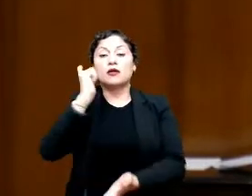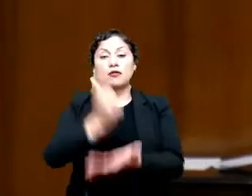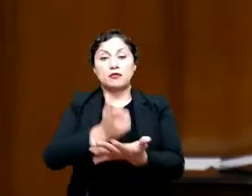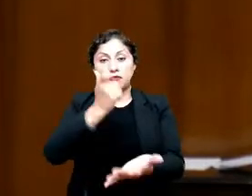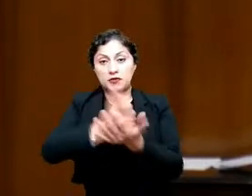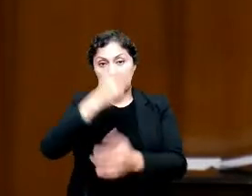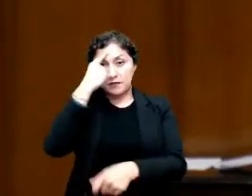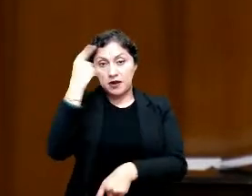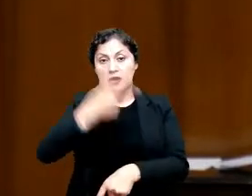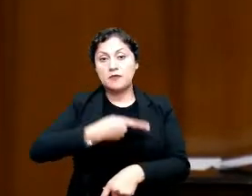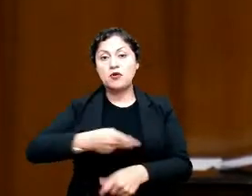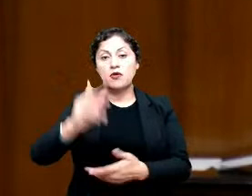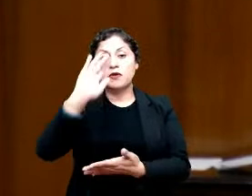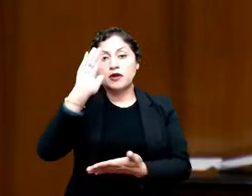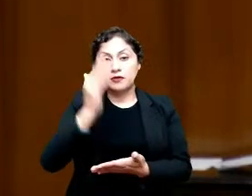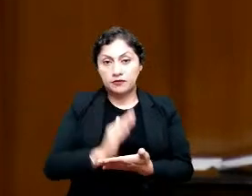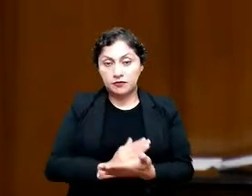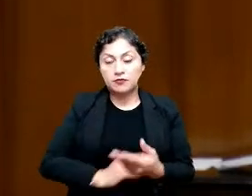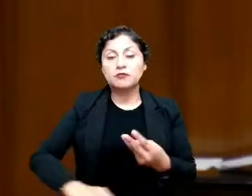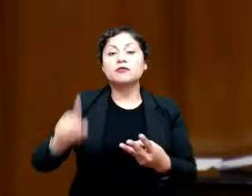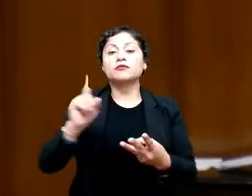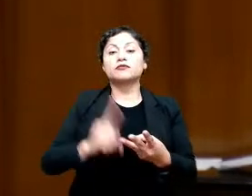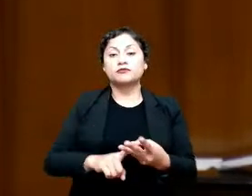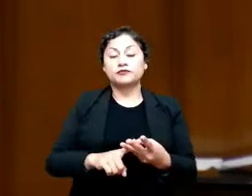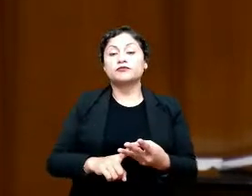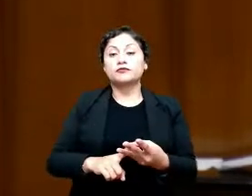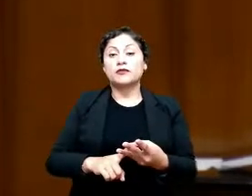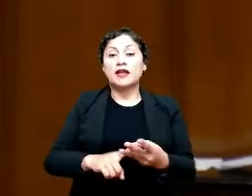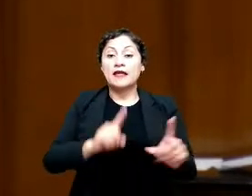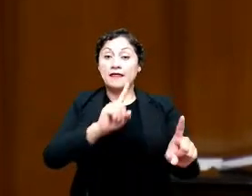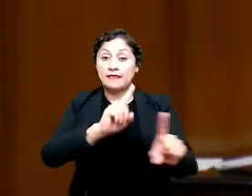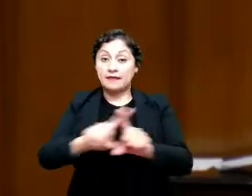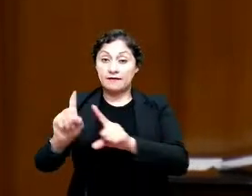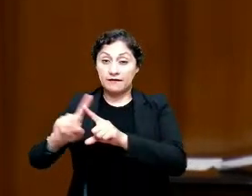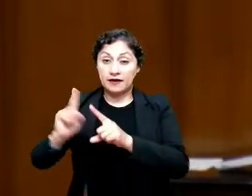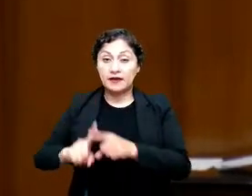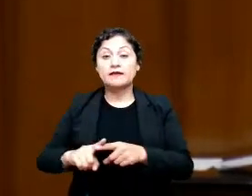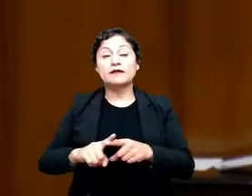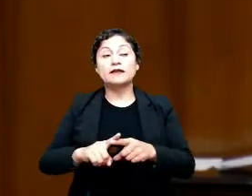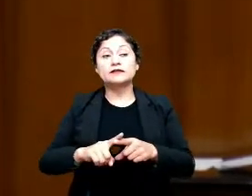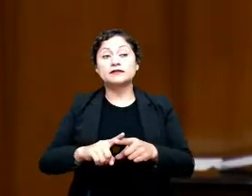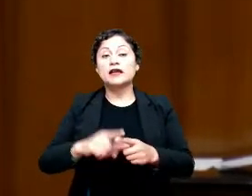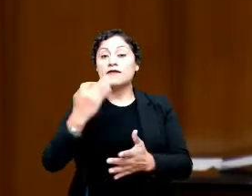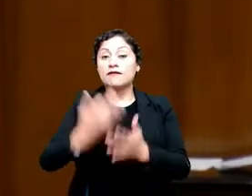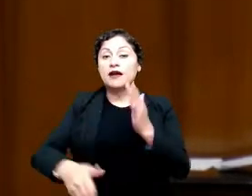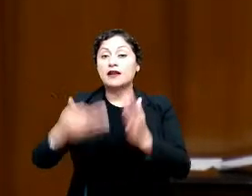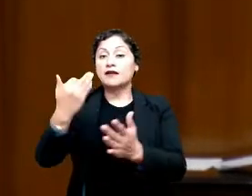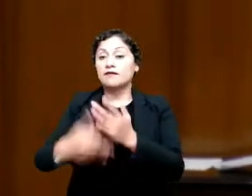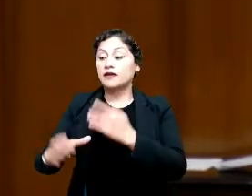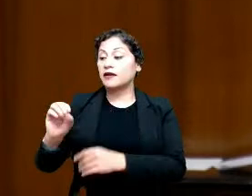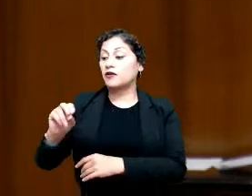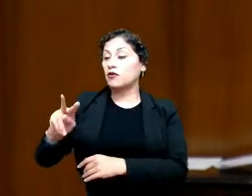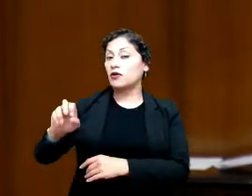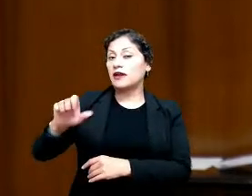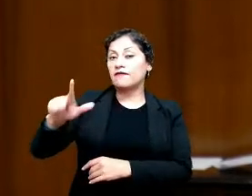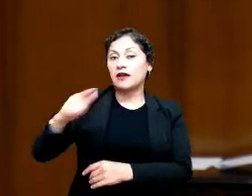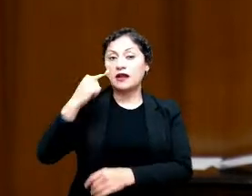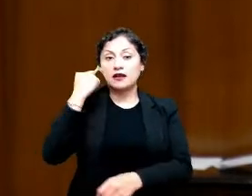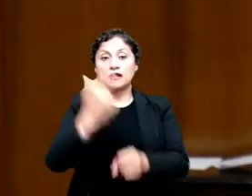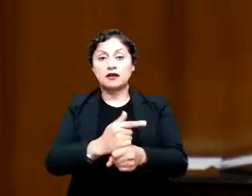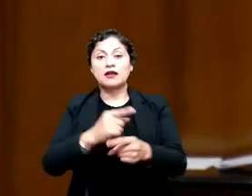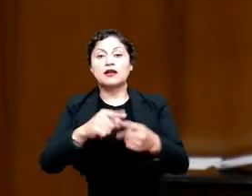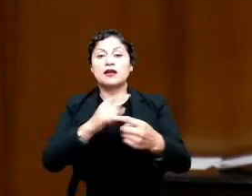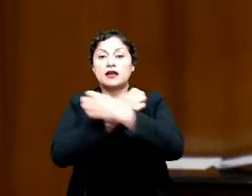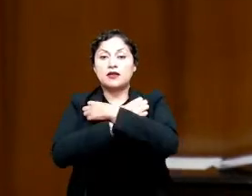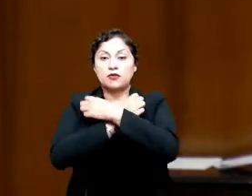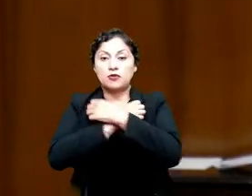pobreza. Disminuyeron 4 de las carencias, de las 6 carencias sociales establecidas por el Coneval: rezago educativo,